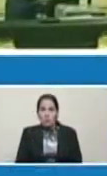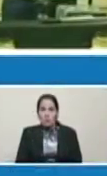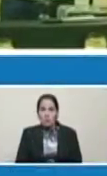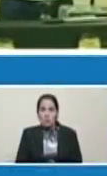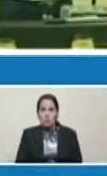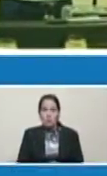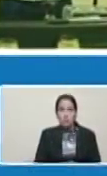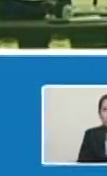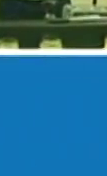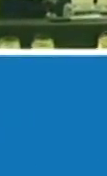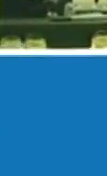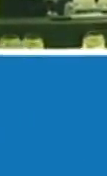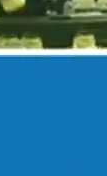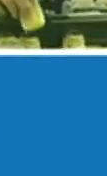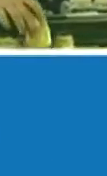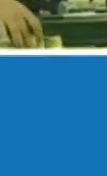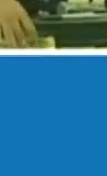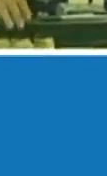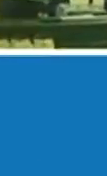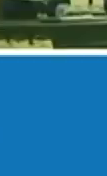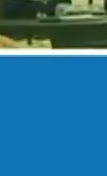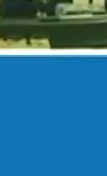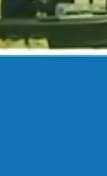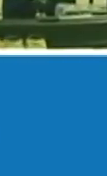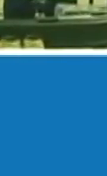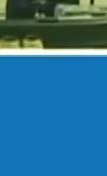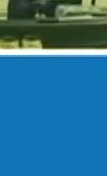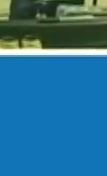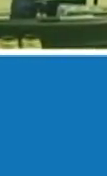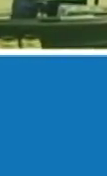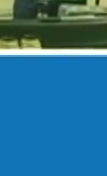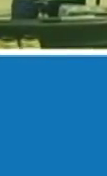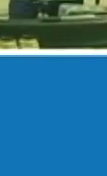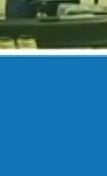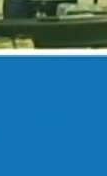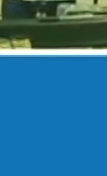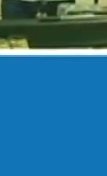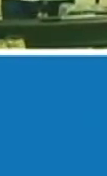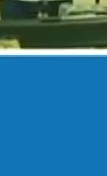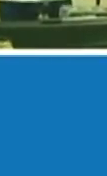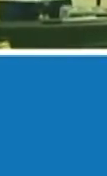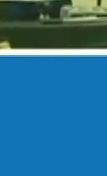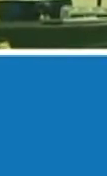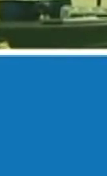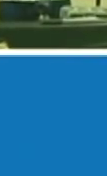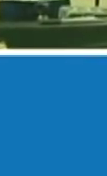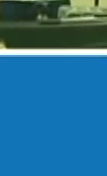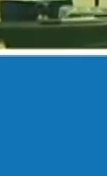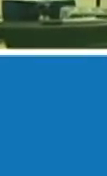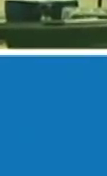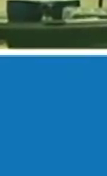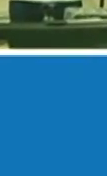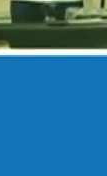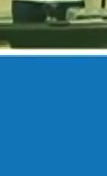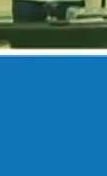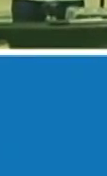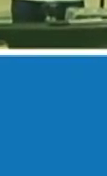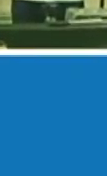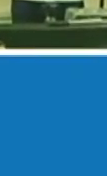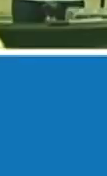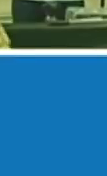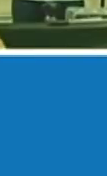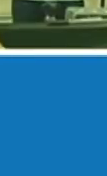como productivo guárico siempre destacándose en la vanguardia de primero cuando se trata de los proyectos de la patria